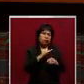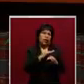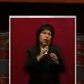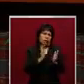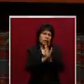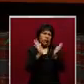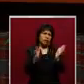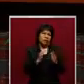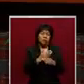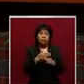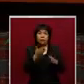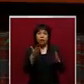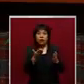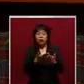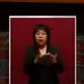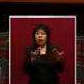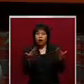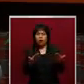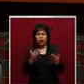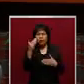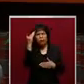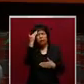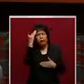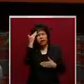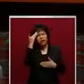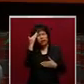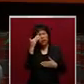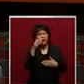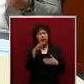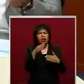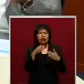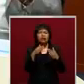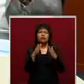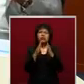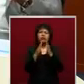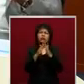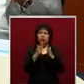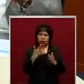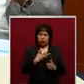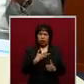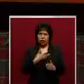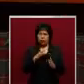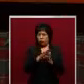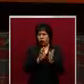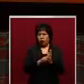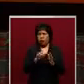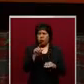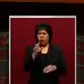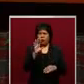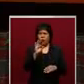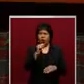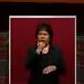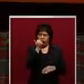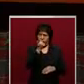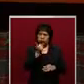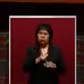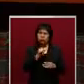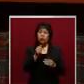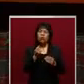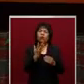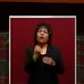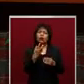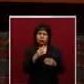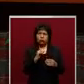ahora hay que pensar si existen las condiciones en casa para ello. Si tengo 40 alumnos, ¿cuántos sí tienen